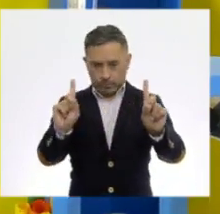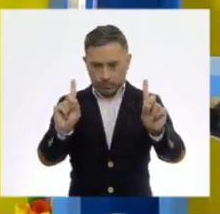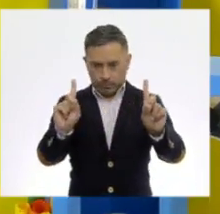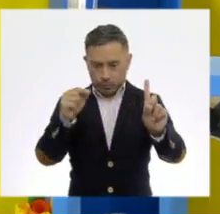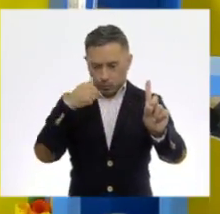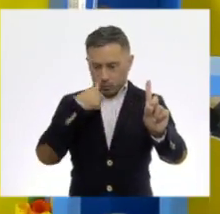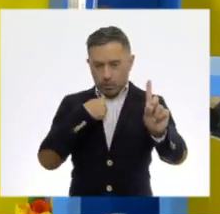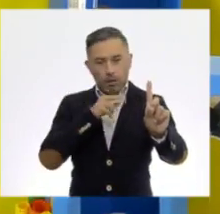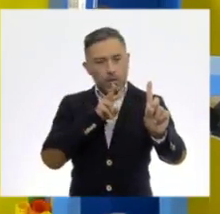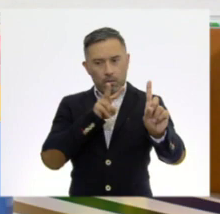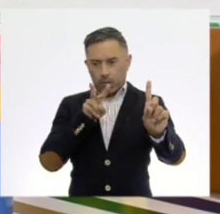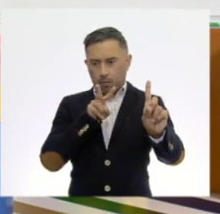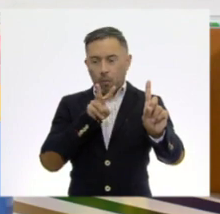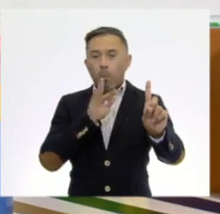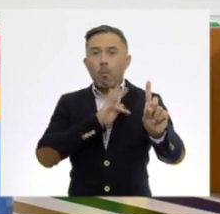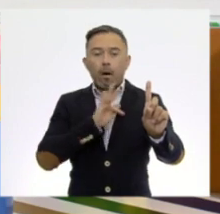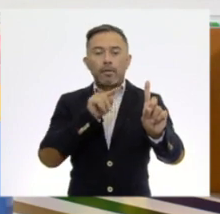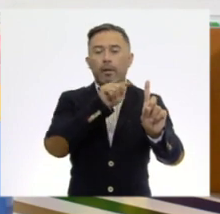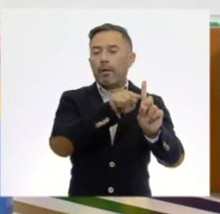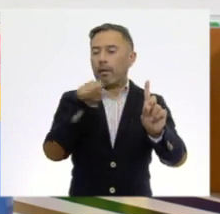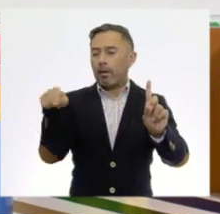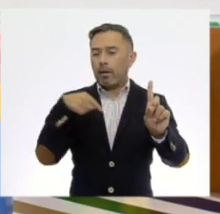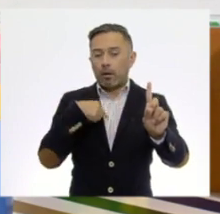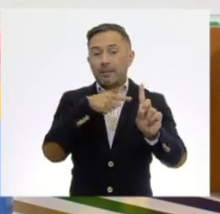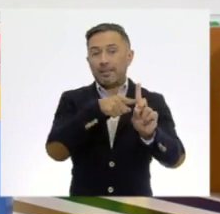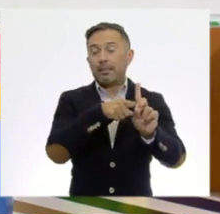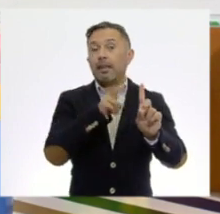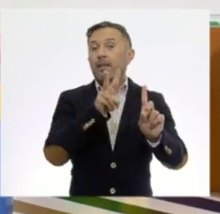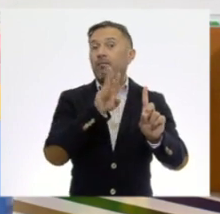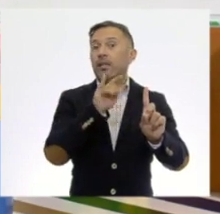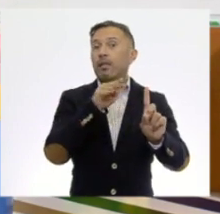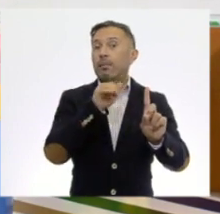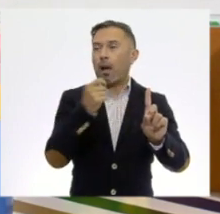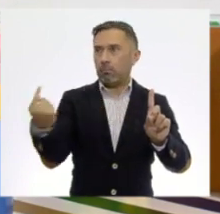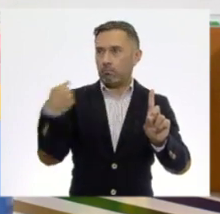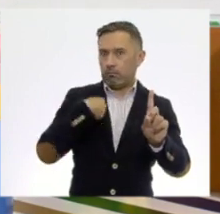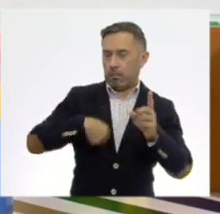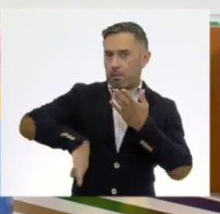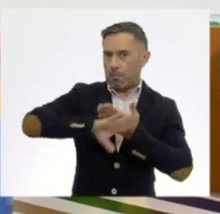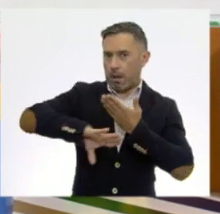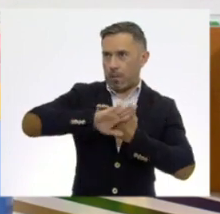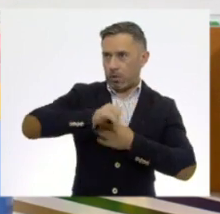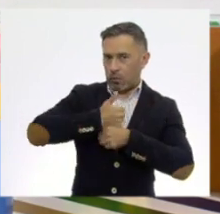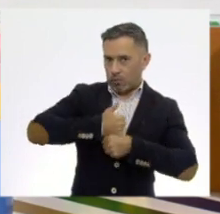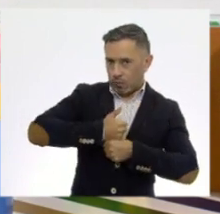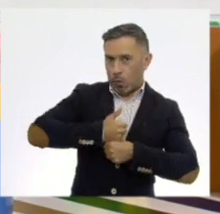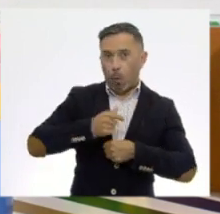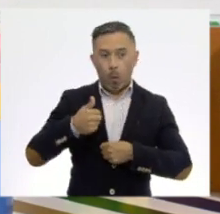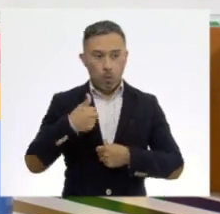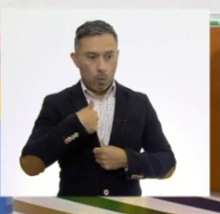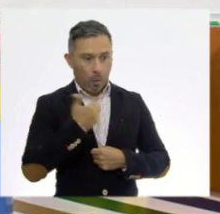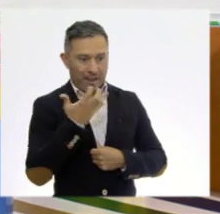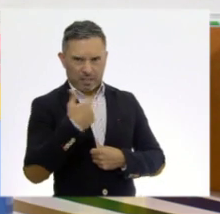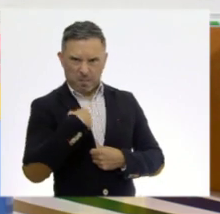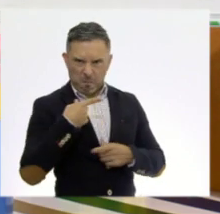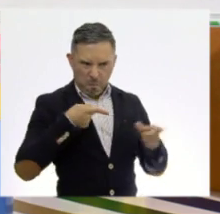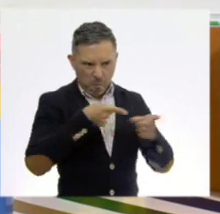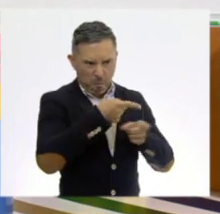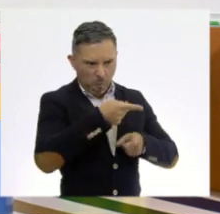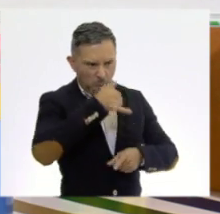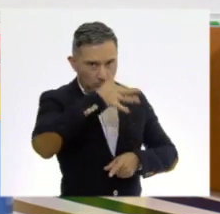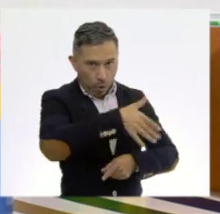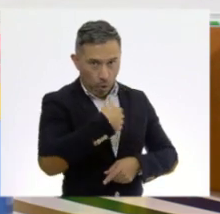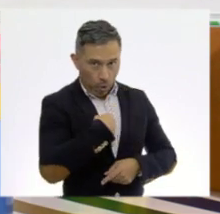jugando. Exactamente, si no eres tú la víctima, si no eres tú la persona que está agrediendo, pero sabes que esa situación